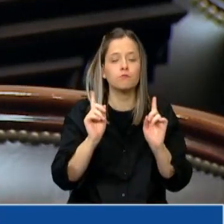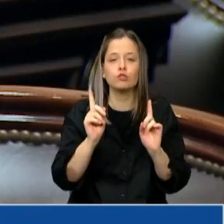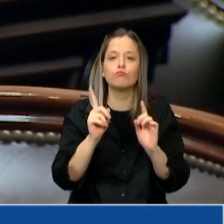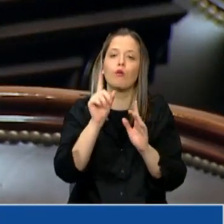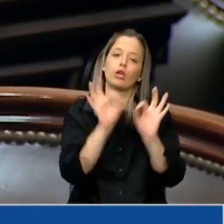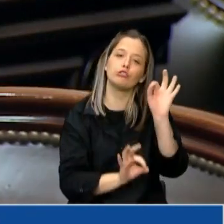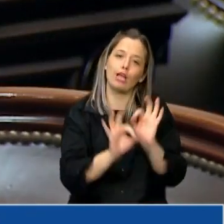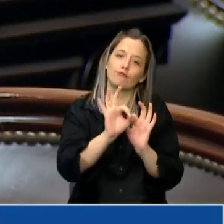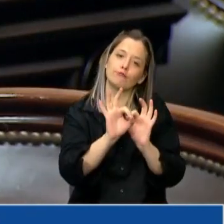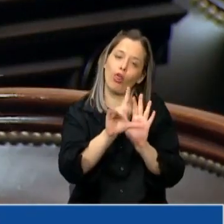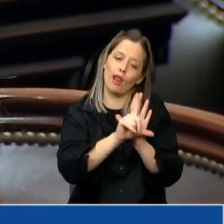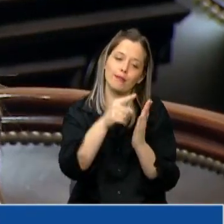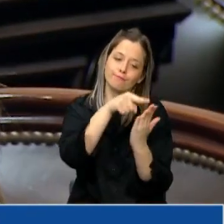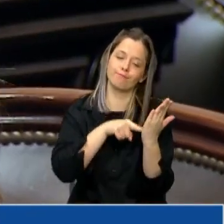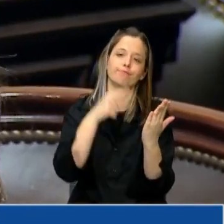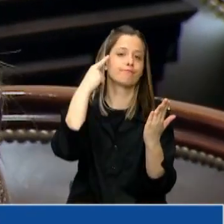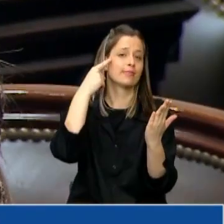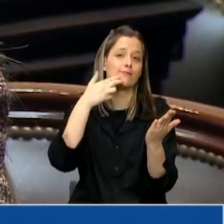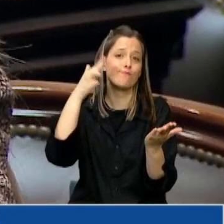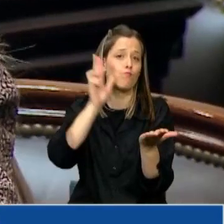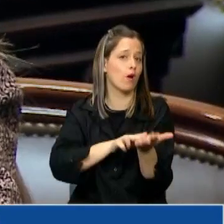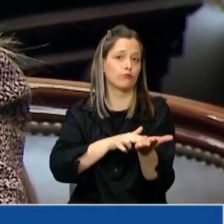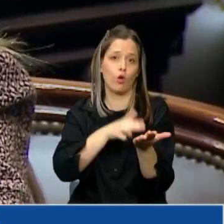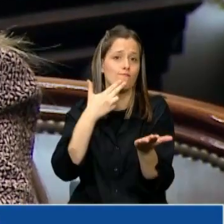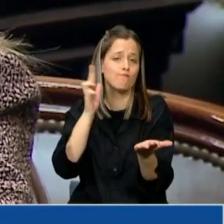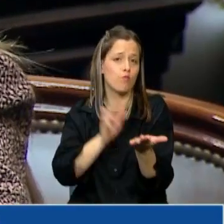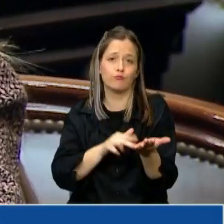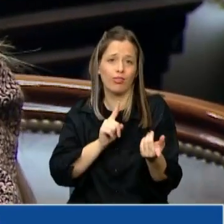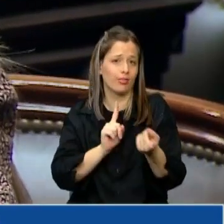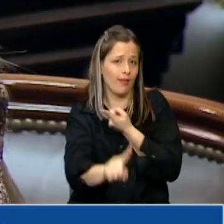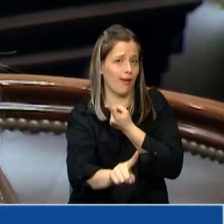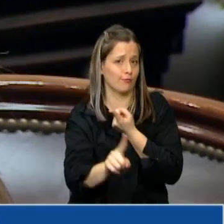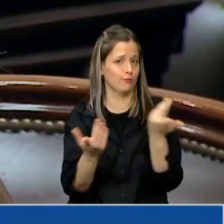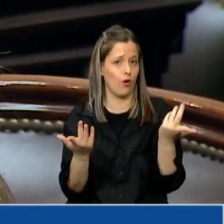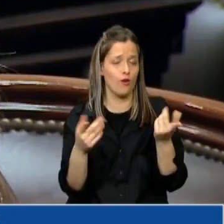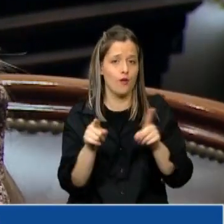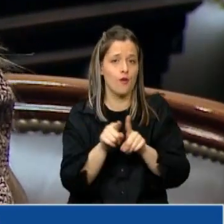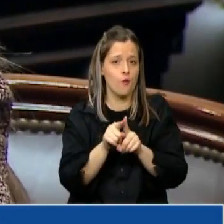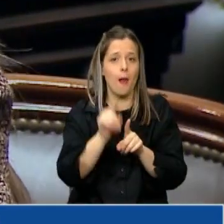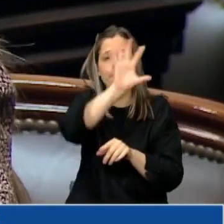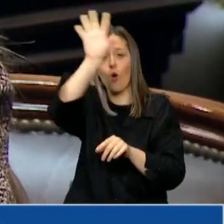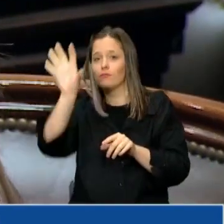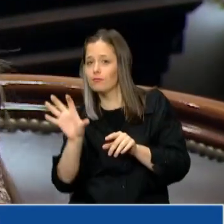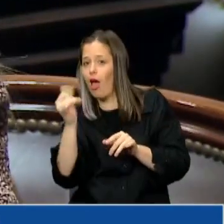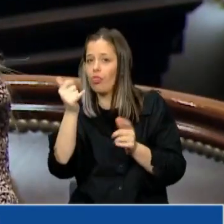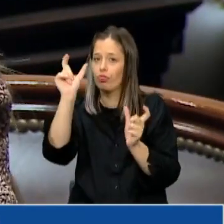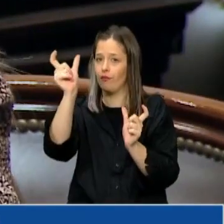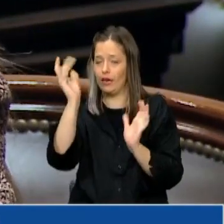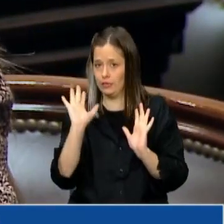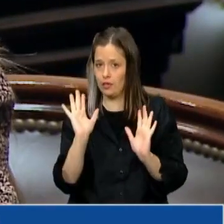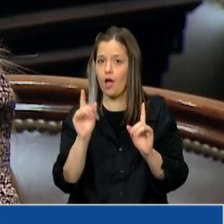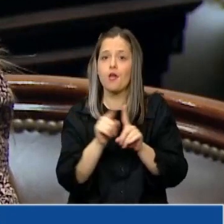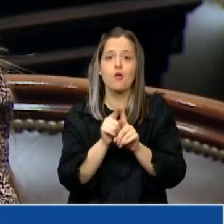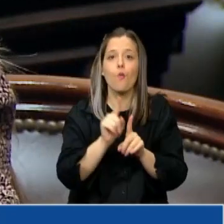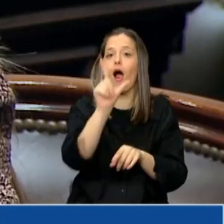es que se trata de un impuesto directo que en principio está deferido a la competencia provincial, solo